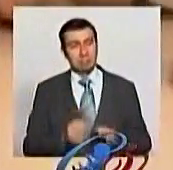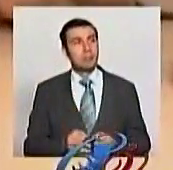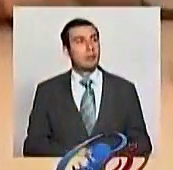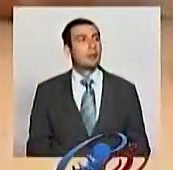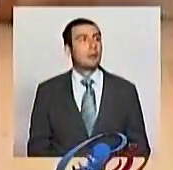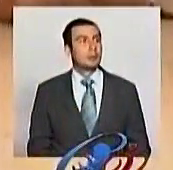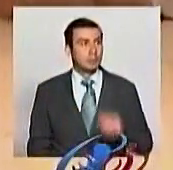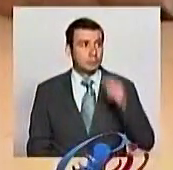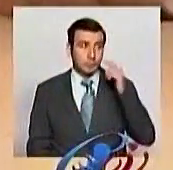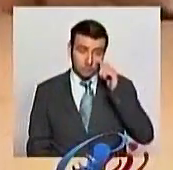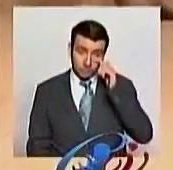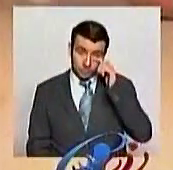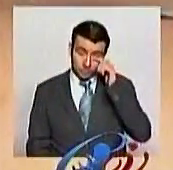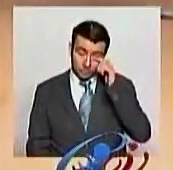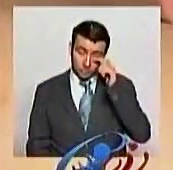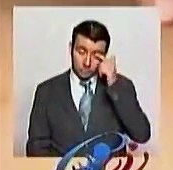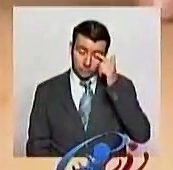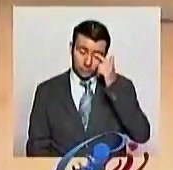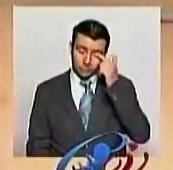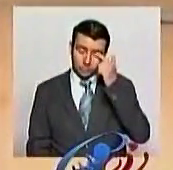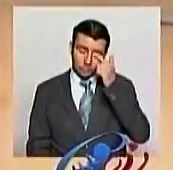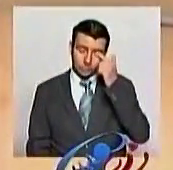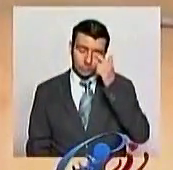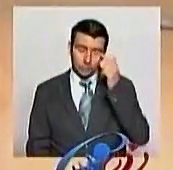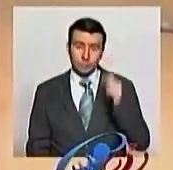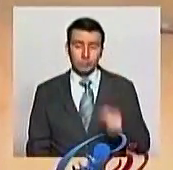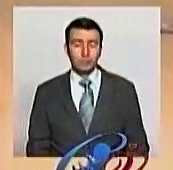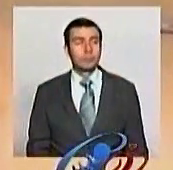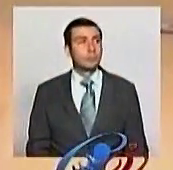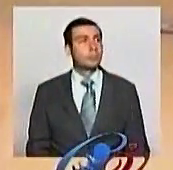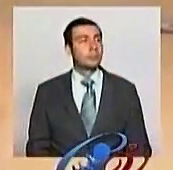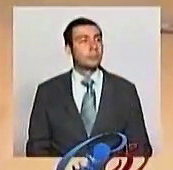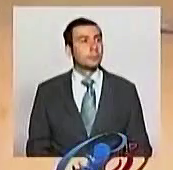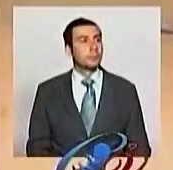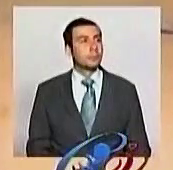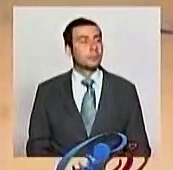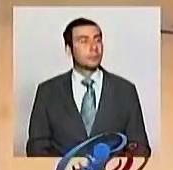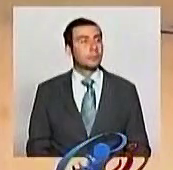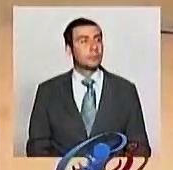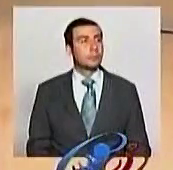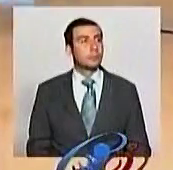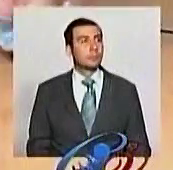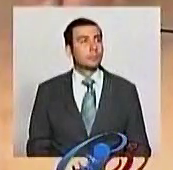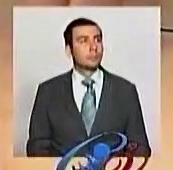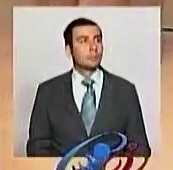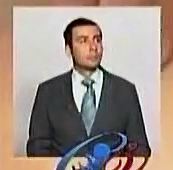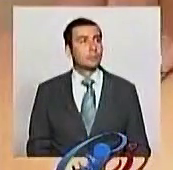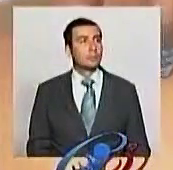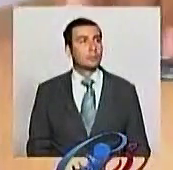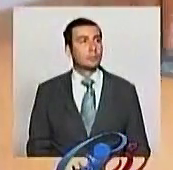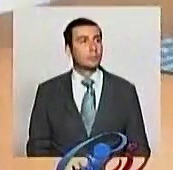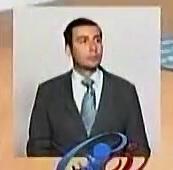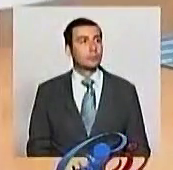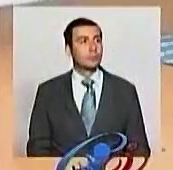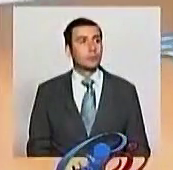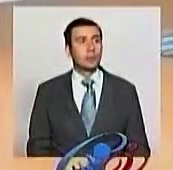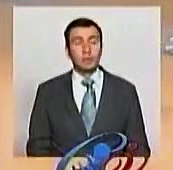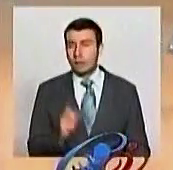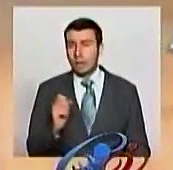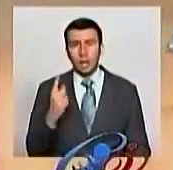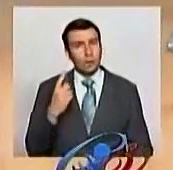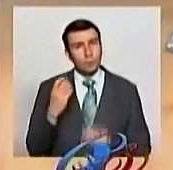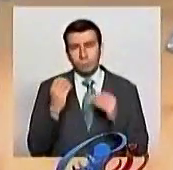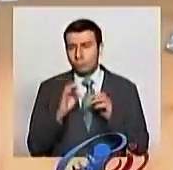el lugar y todo, ¿cierto?, del corazón. Acá es una cosa muy importante. A mí me da